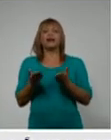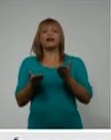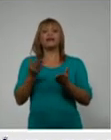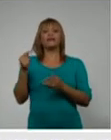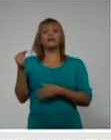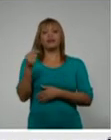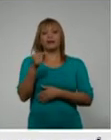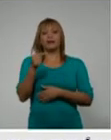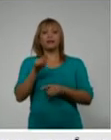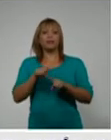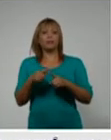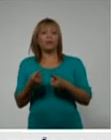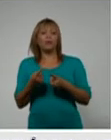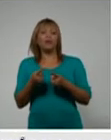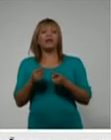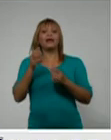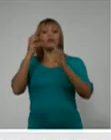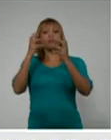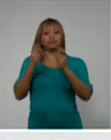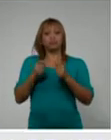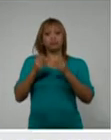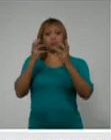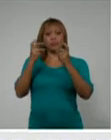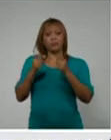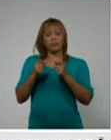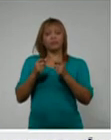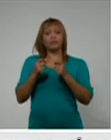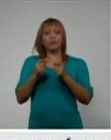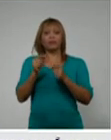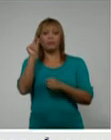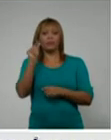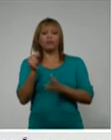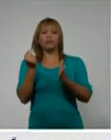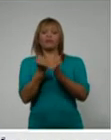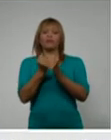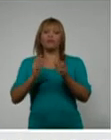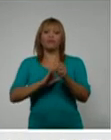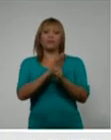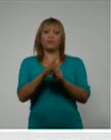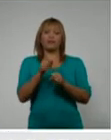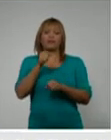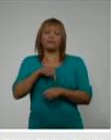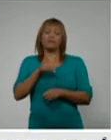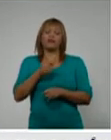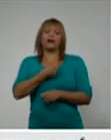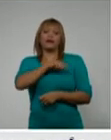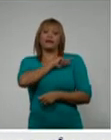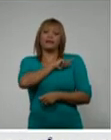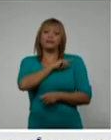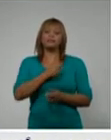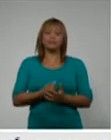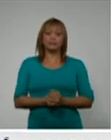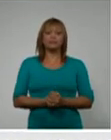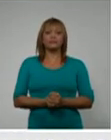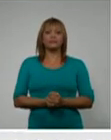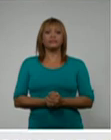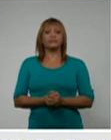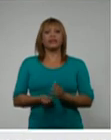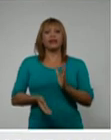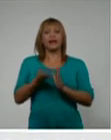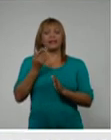teniendo en cuenta la cantidad de pacientes que se confirmaron en el día de ayer. Estamos hablando de altas